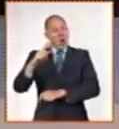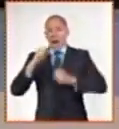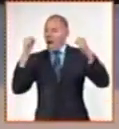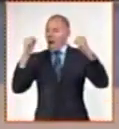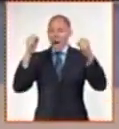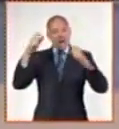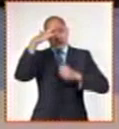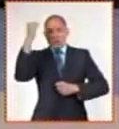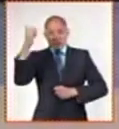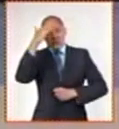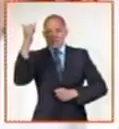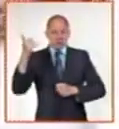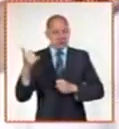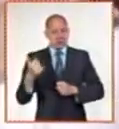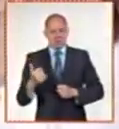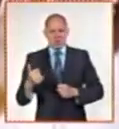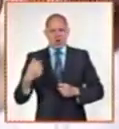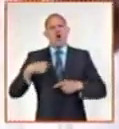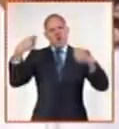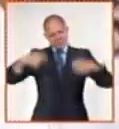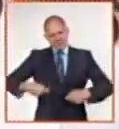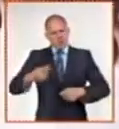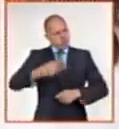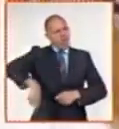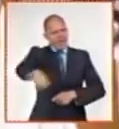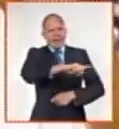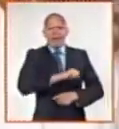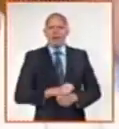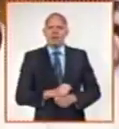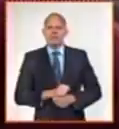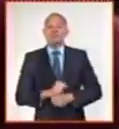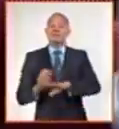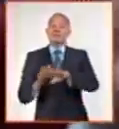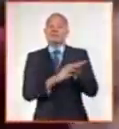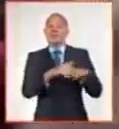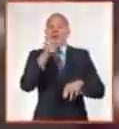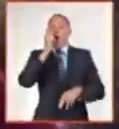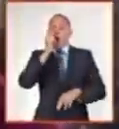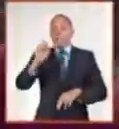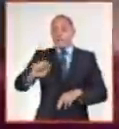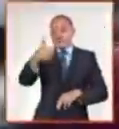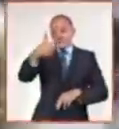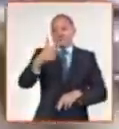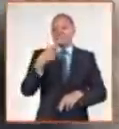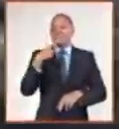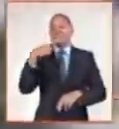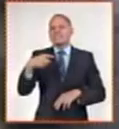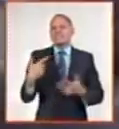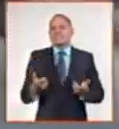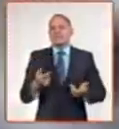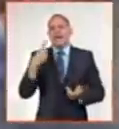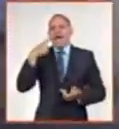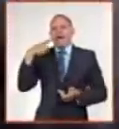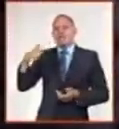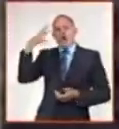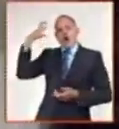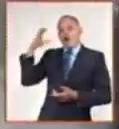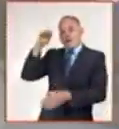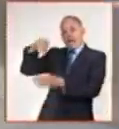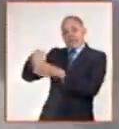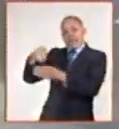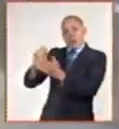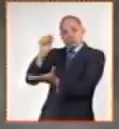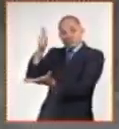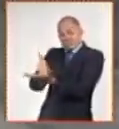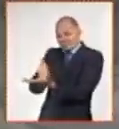Tengo el mismo derecho. A su vez, el presidente argentino Alberto Fernández repudió la decisión del gobierno de la ciudad de Buenos Aires